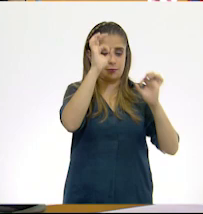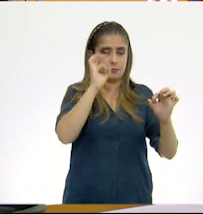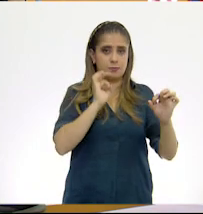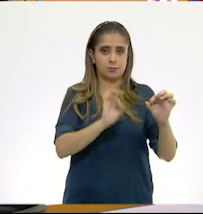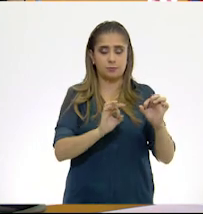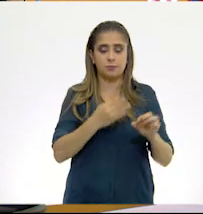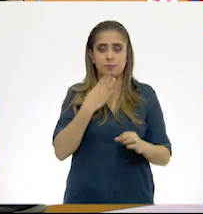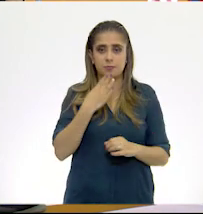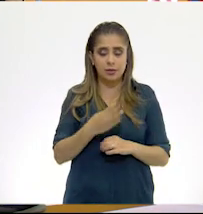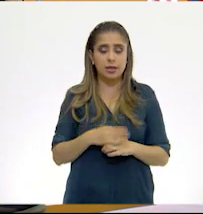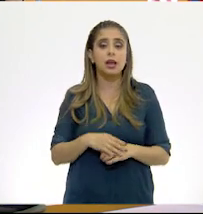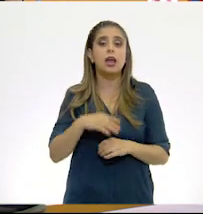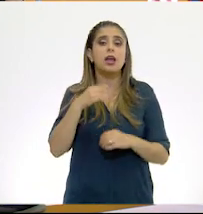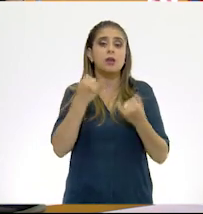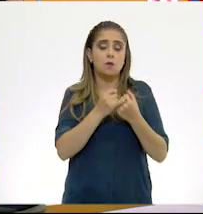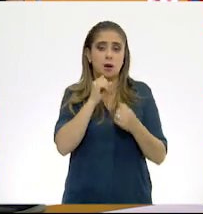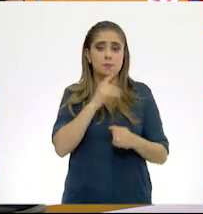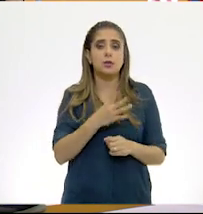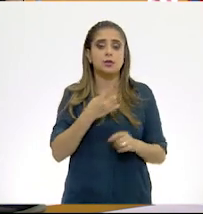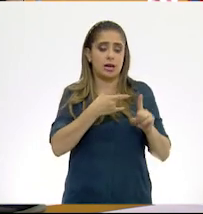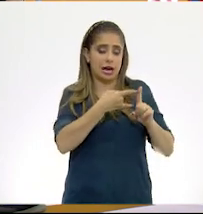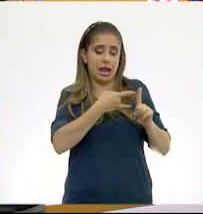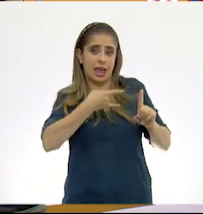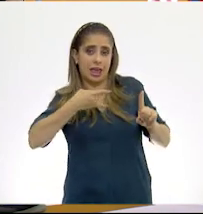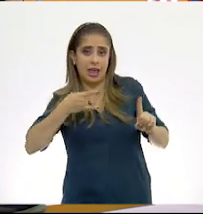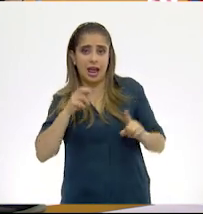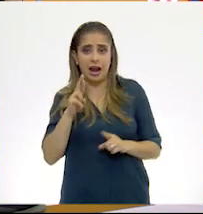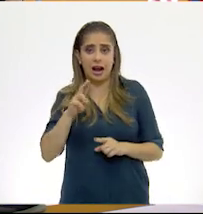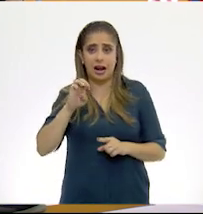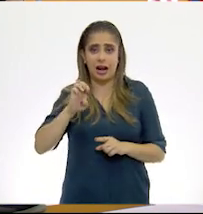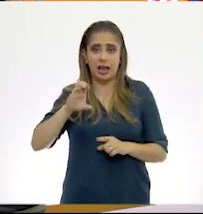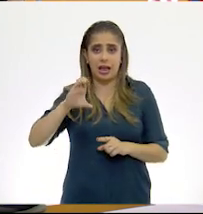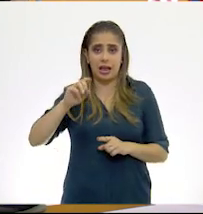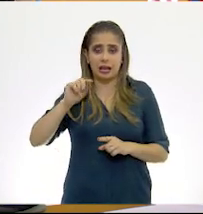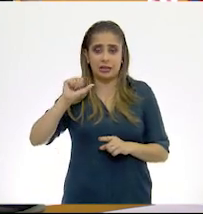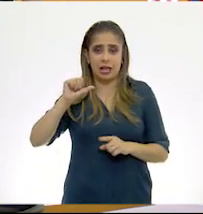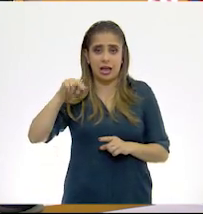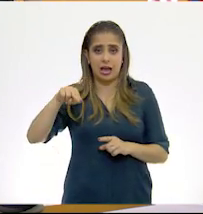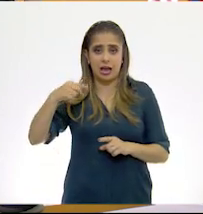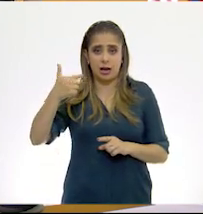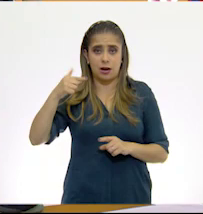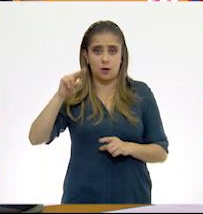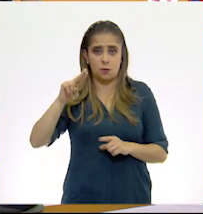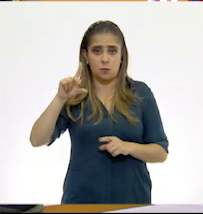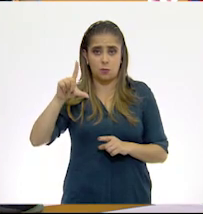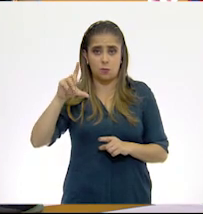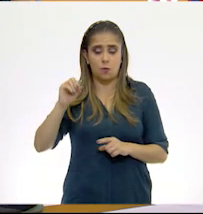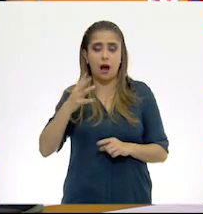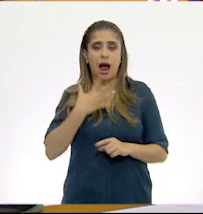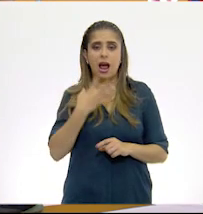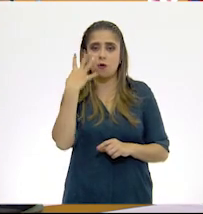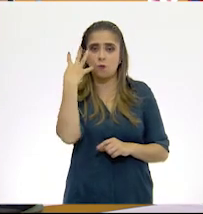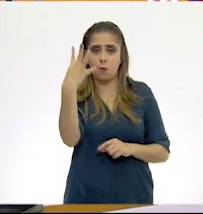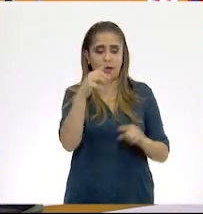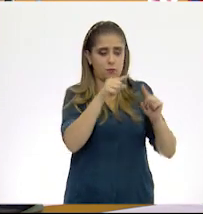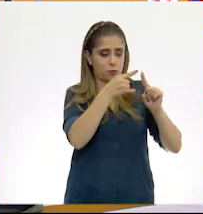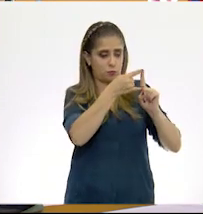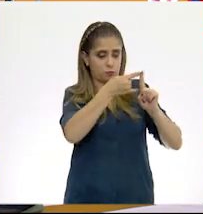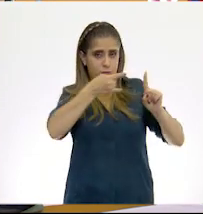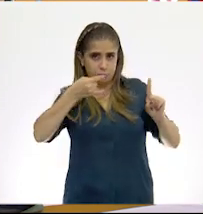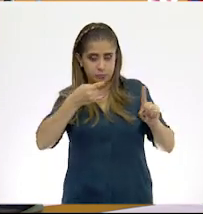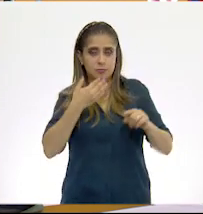El rectángulo también tiene cuatro vértices y cuatro aristas o lados. Exactamente. Tenemos esta figura que se